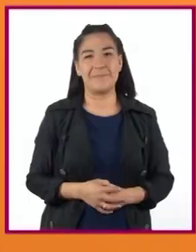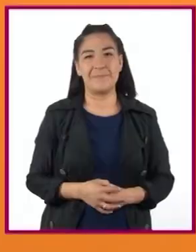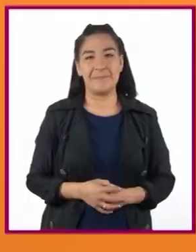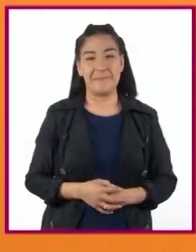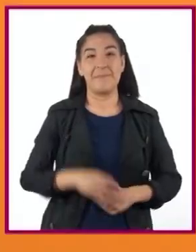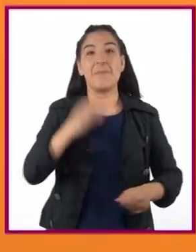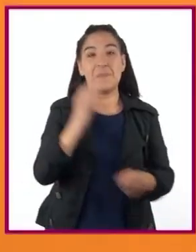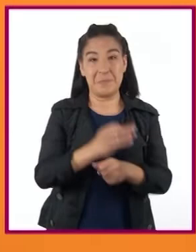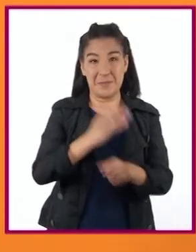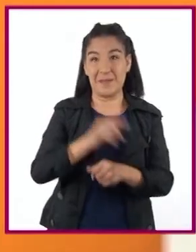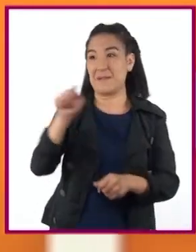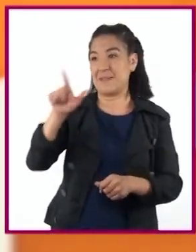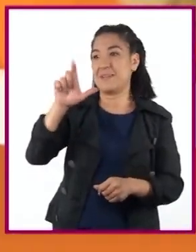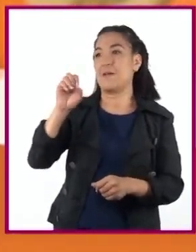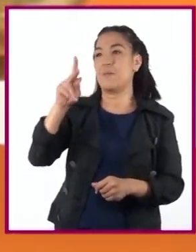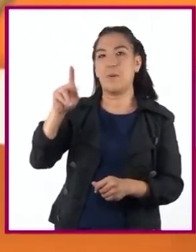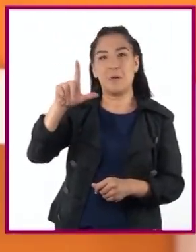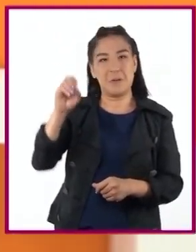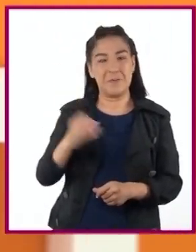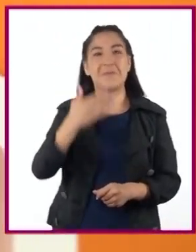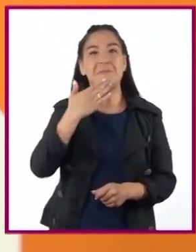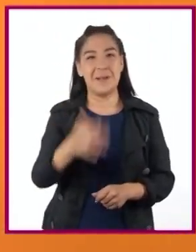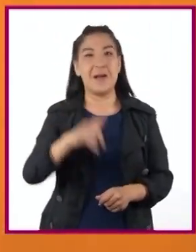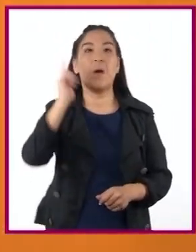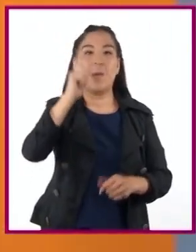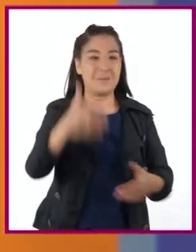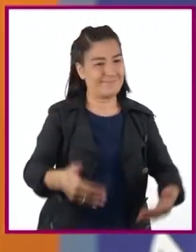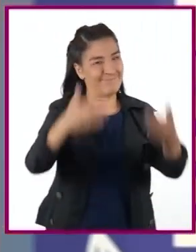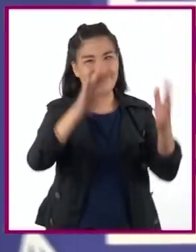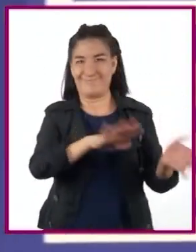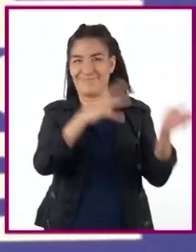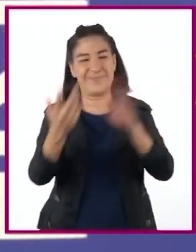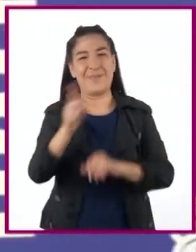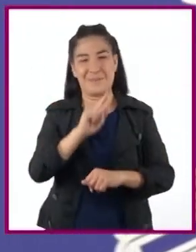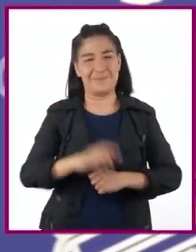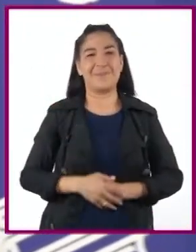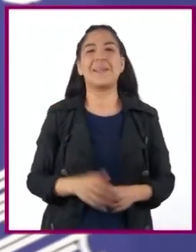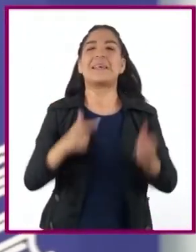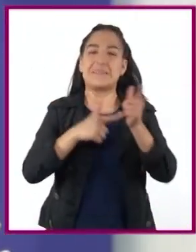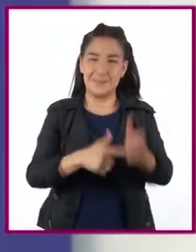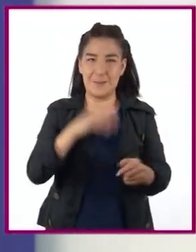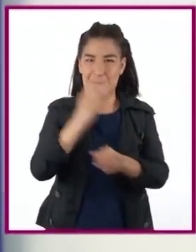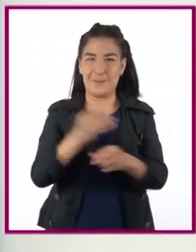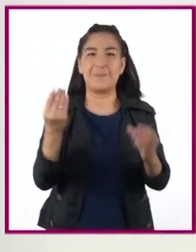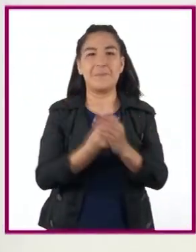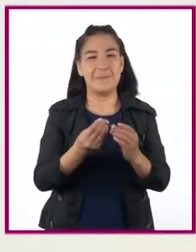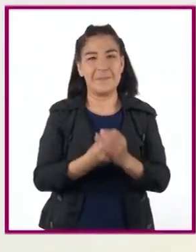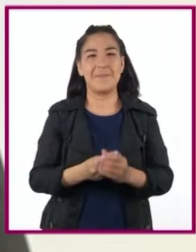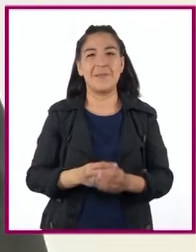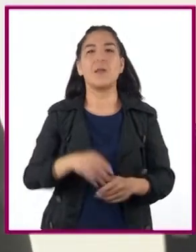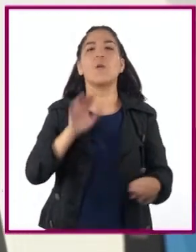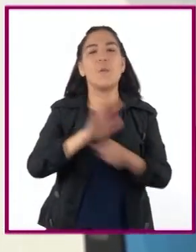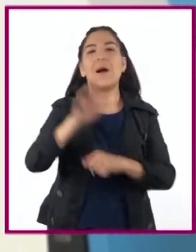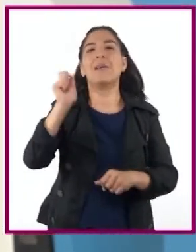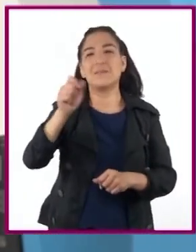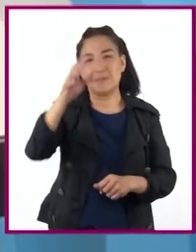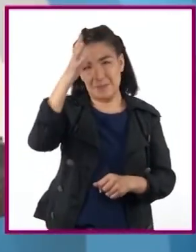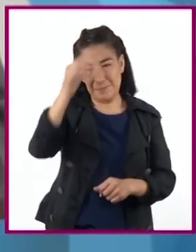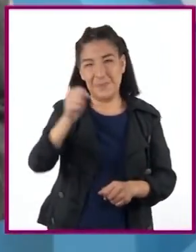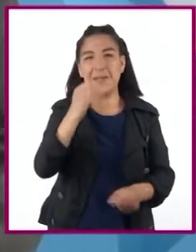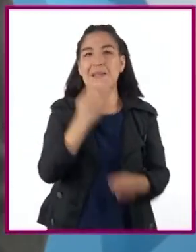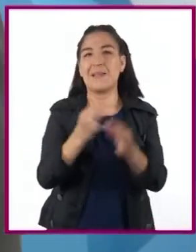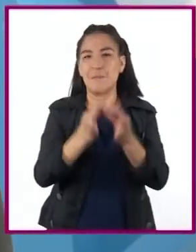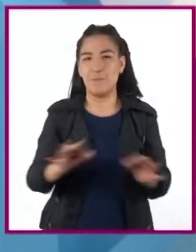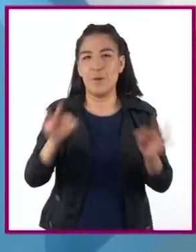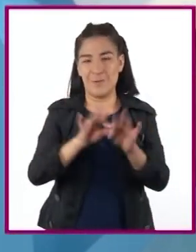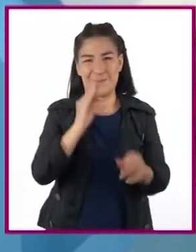Estupendo, don Leopoldo. Espero no destruya sus paredes. Bueno, sigamos con la lección. Retomemos algunos aspectos importantes del